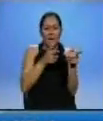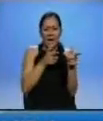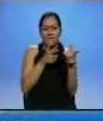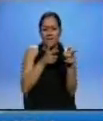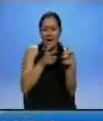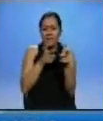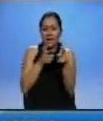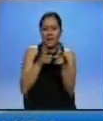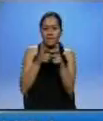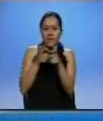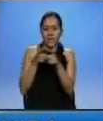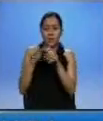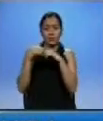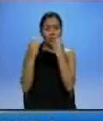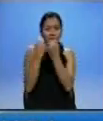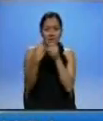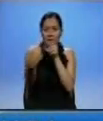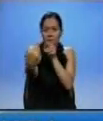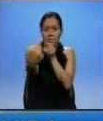los civiles.